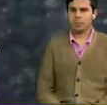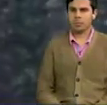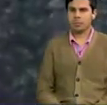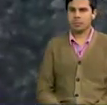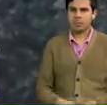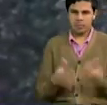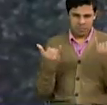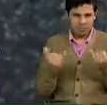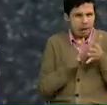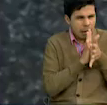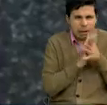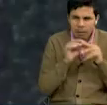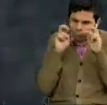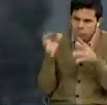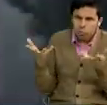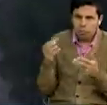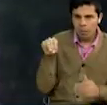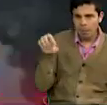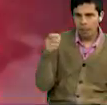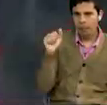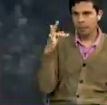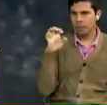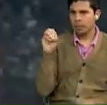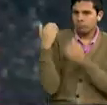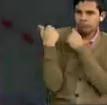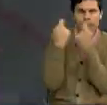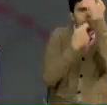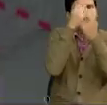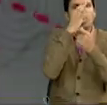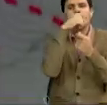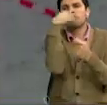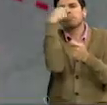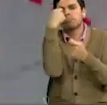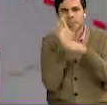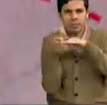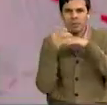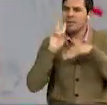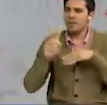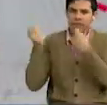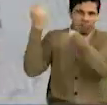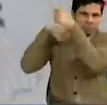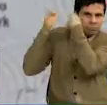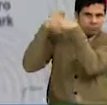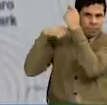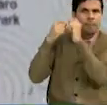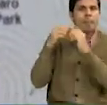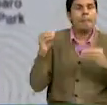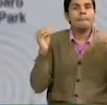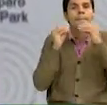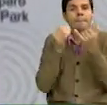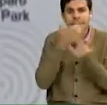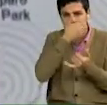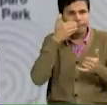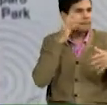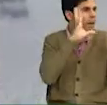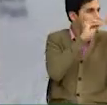Informes de las autoridades mostraba a Megateo como el dueño de las rutas y comercialización de droga en la frontera con Venezuela y que negociaba incluso con las